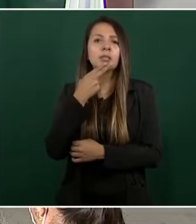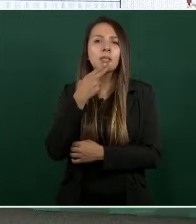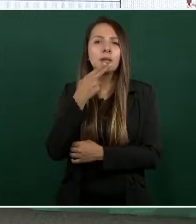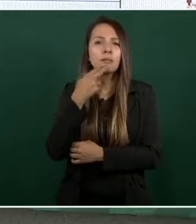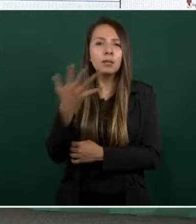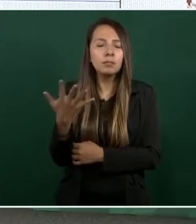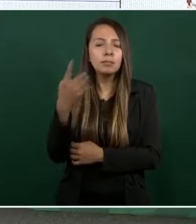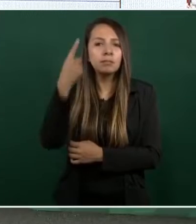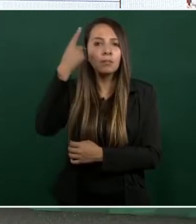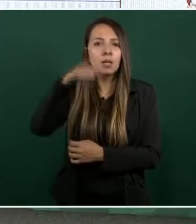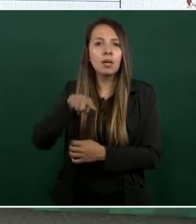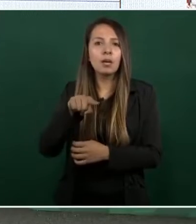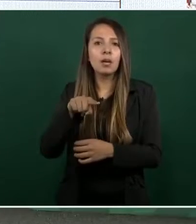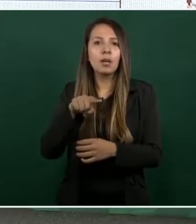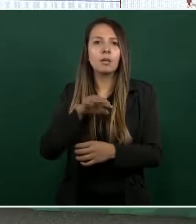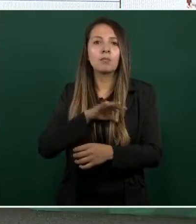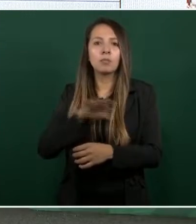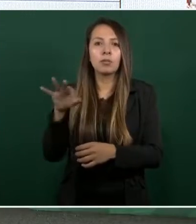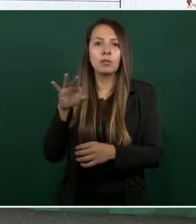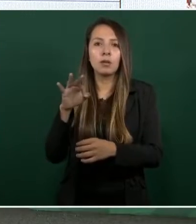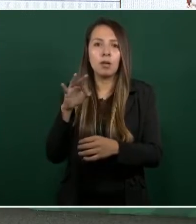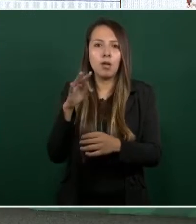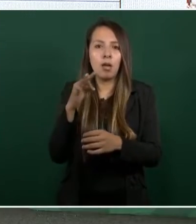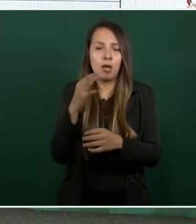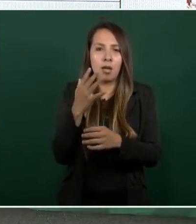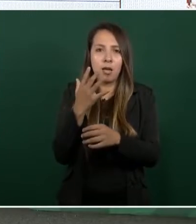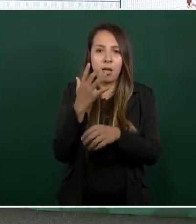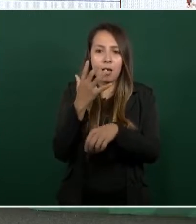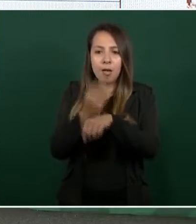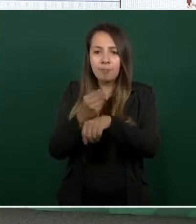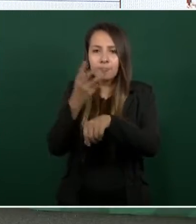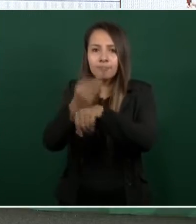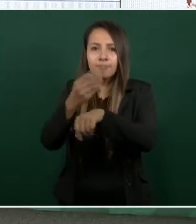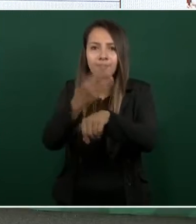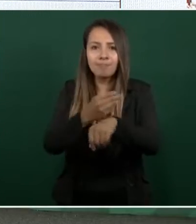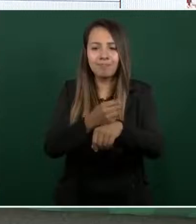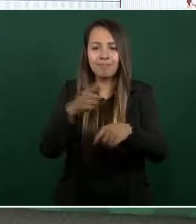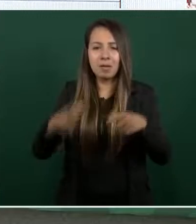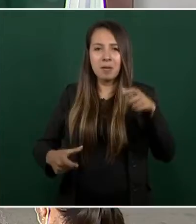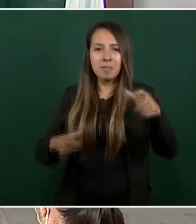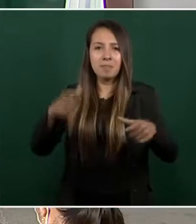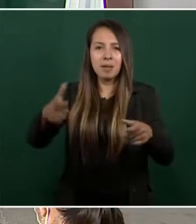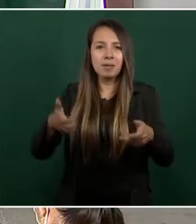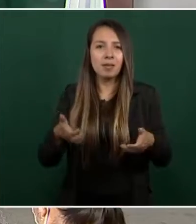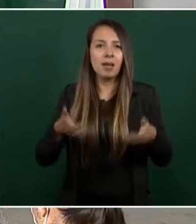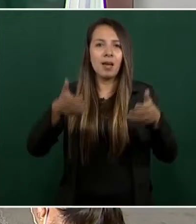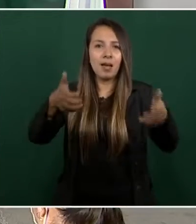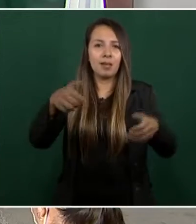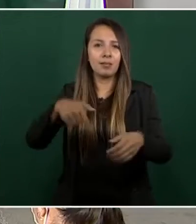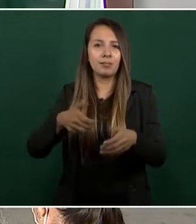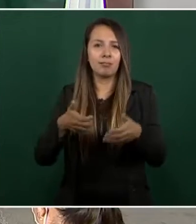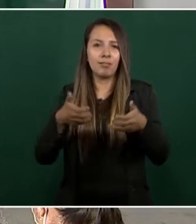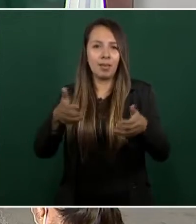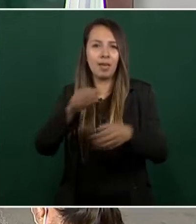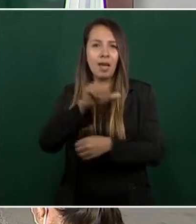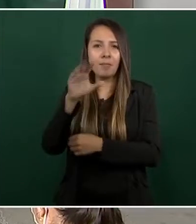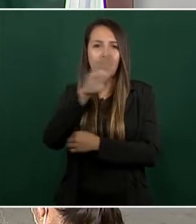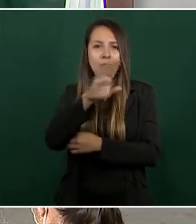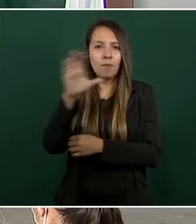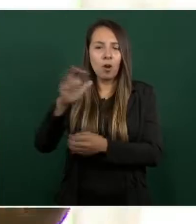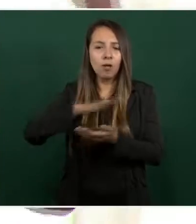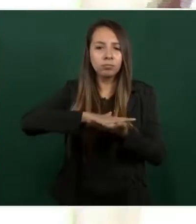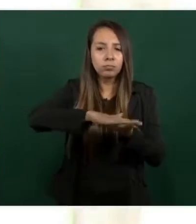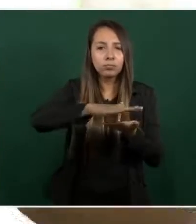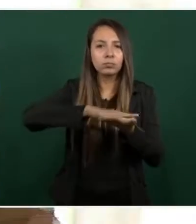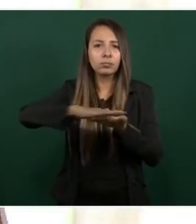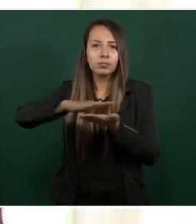para el arreglo de los baches aquí en las calles de Baja California,